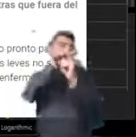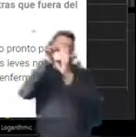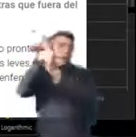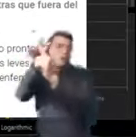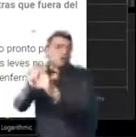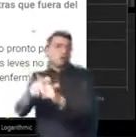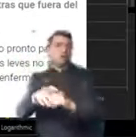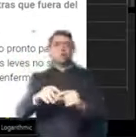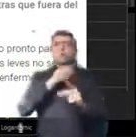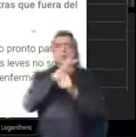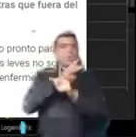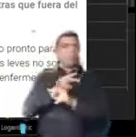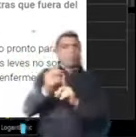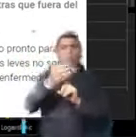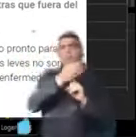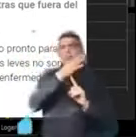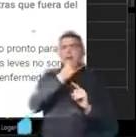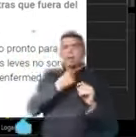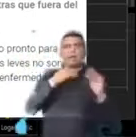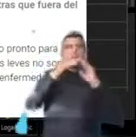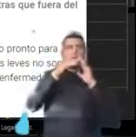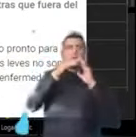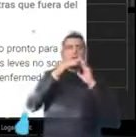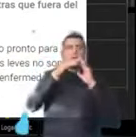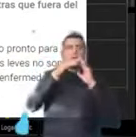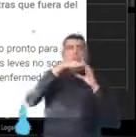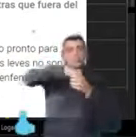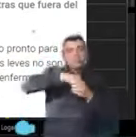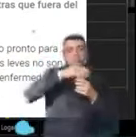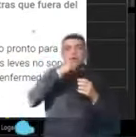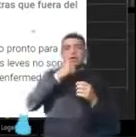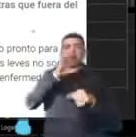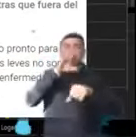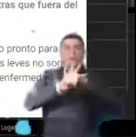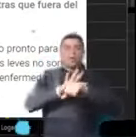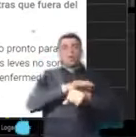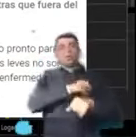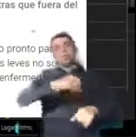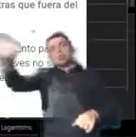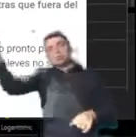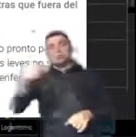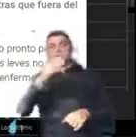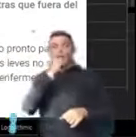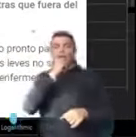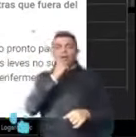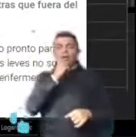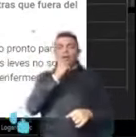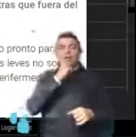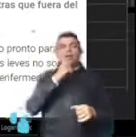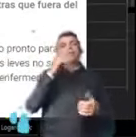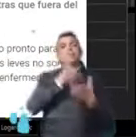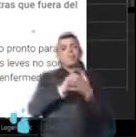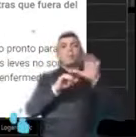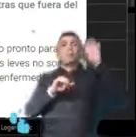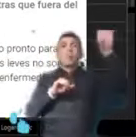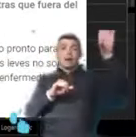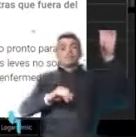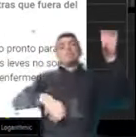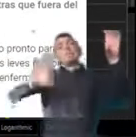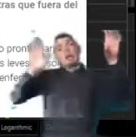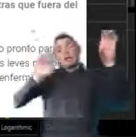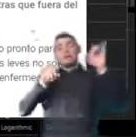estaban en la casa, no iban donde el médico, y en este momento es el país que más muertos está